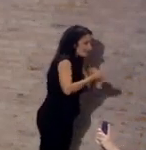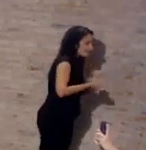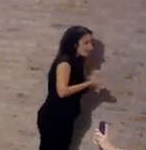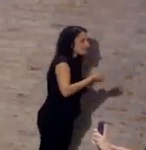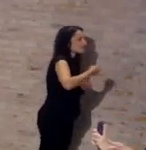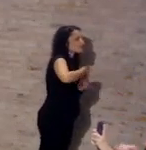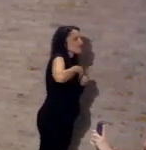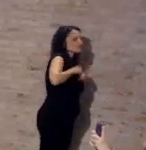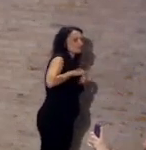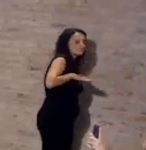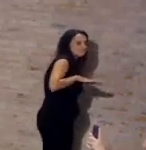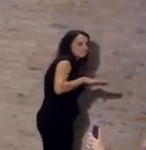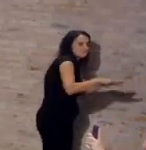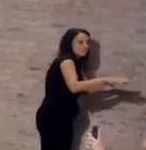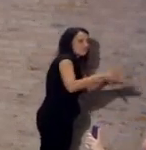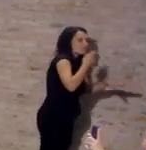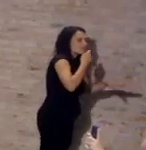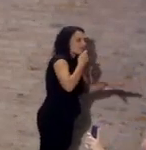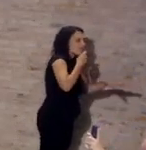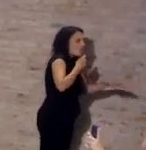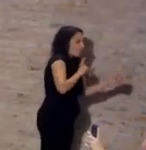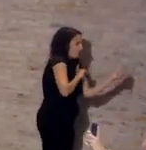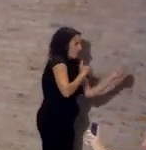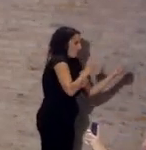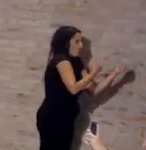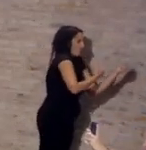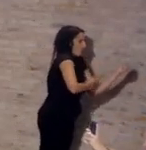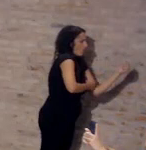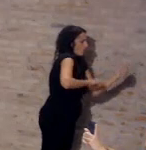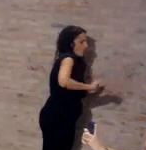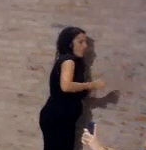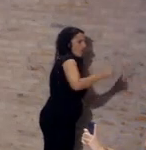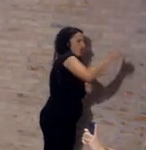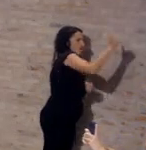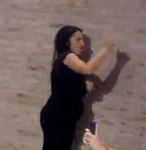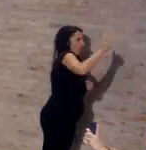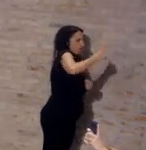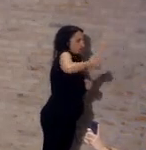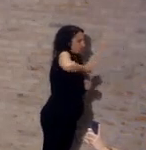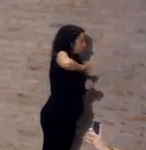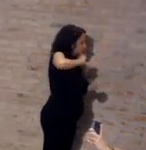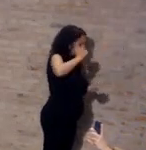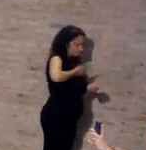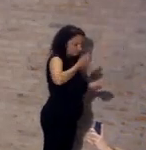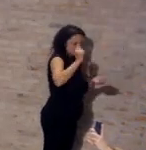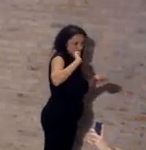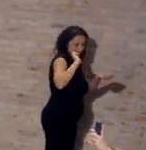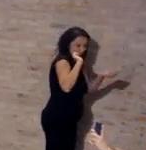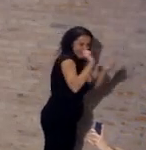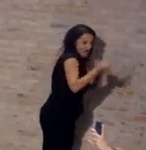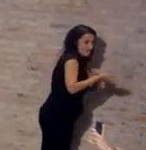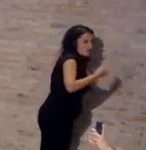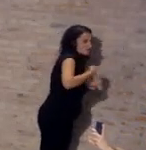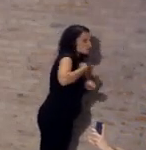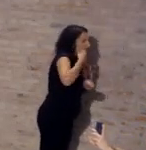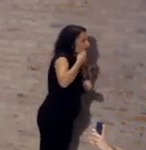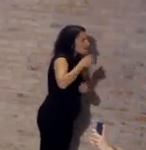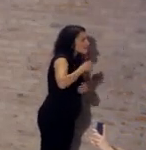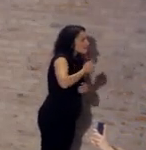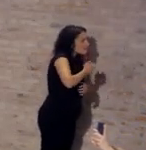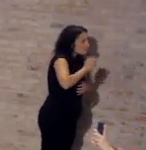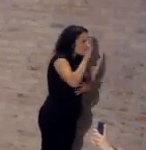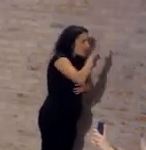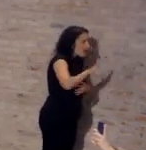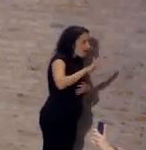arraigadas expresiones de poder y éxito y construiré imágenes nuevas para describir mi